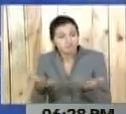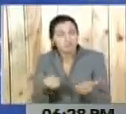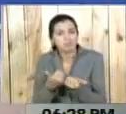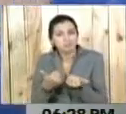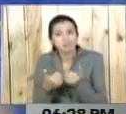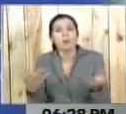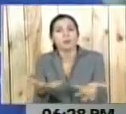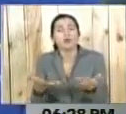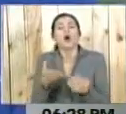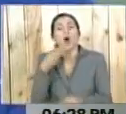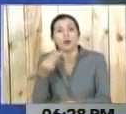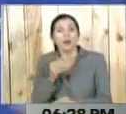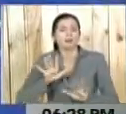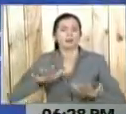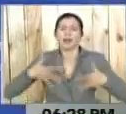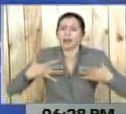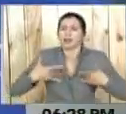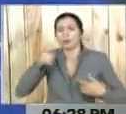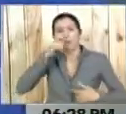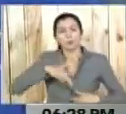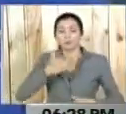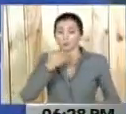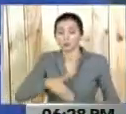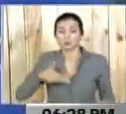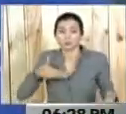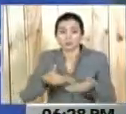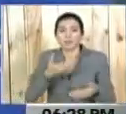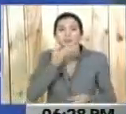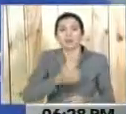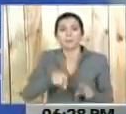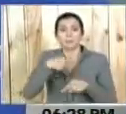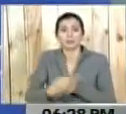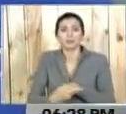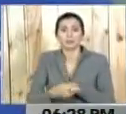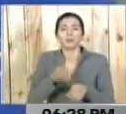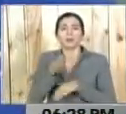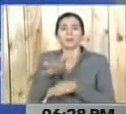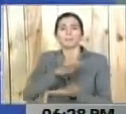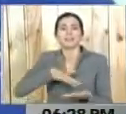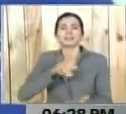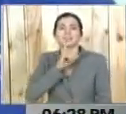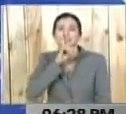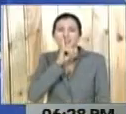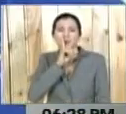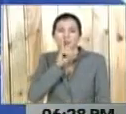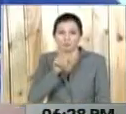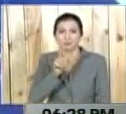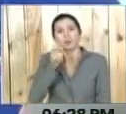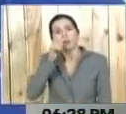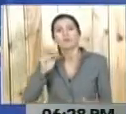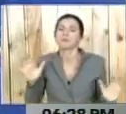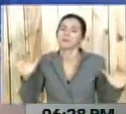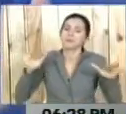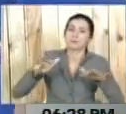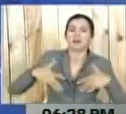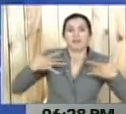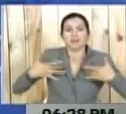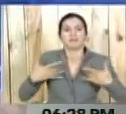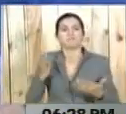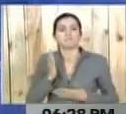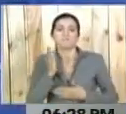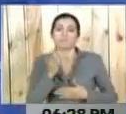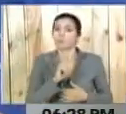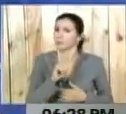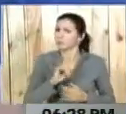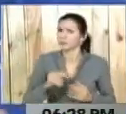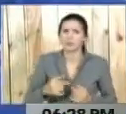esa es la alegría, el fervor de nuestro pueblo de cara ya a la Navidad. Mañana vamos a estar en la Oliari. Yo creo que el nuevo nuestro pueblo vaya con paz, con alegría, y que no permitamos que nos